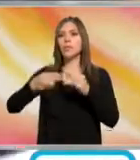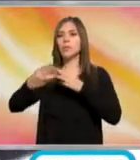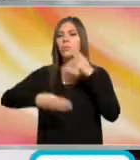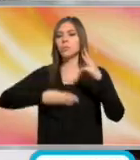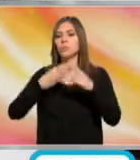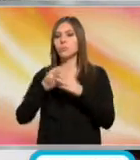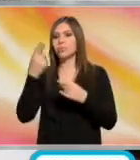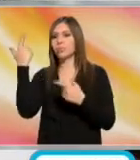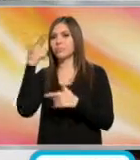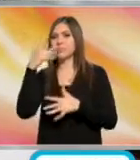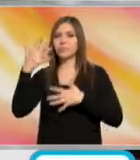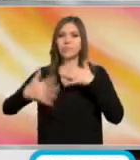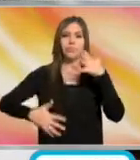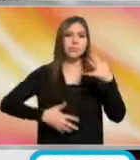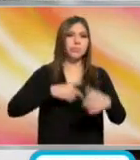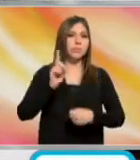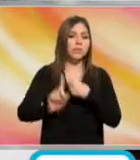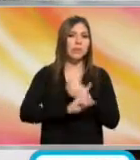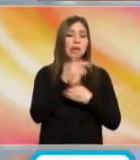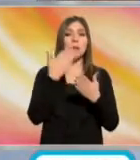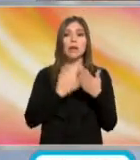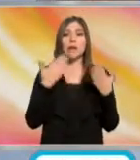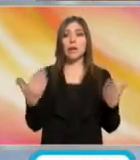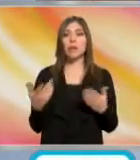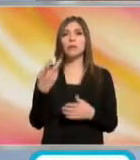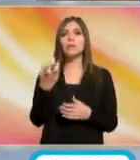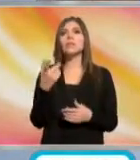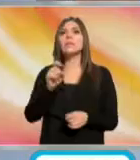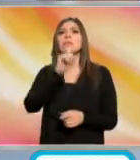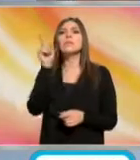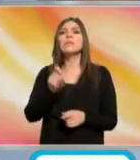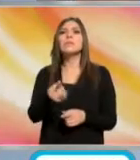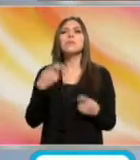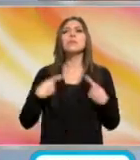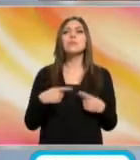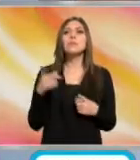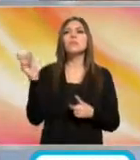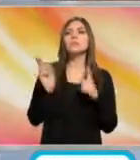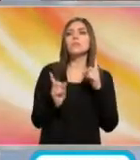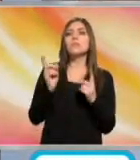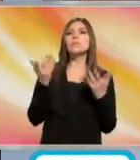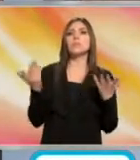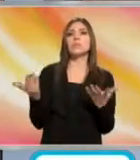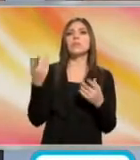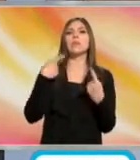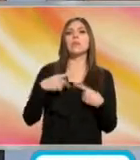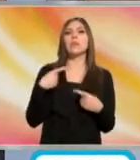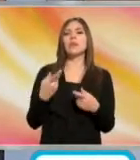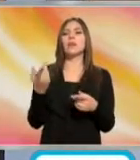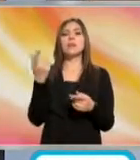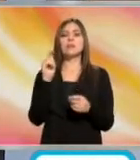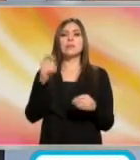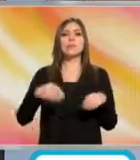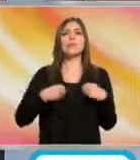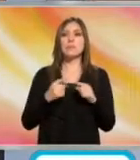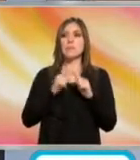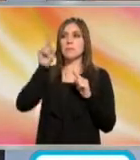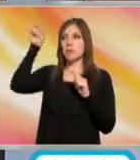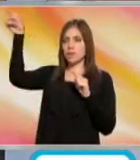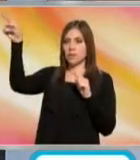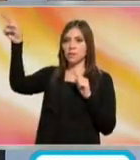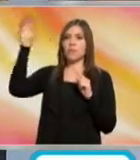es. Sí. No, y además de todo esto, pues bueno, la incertidumbre que le generas a las personas que tienen doble nacionalidad o que tienen una